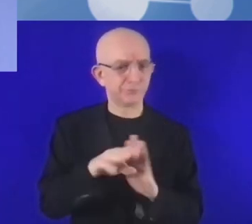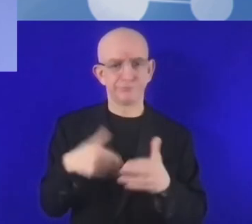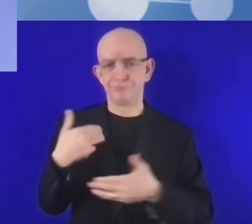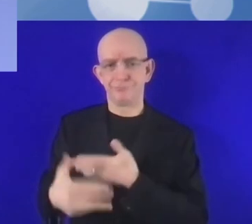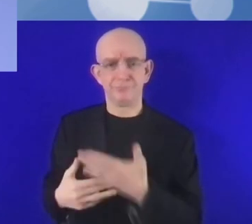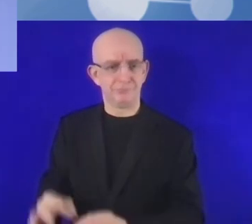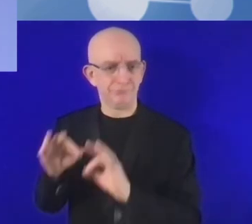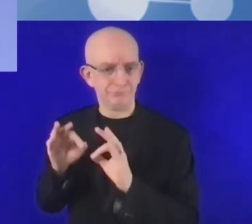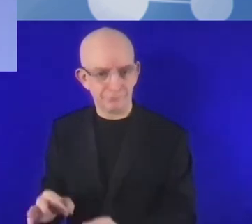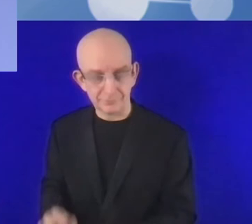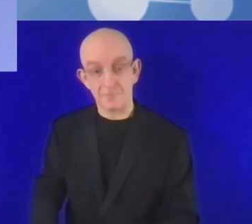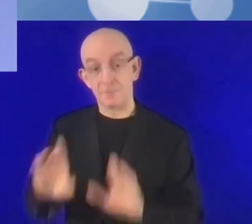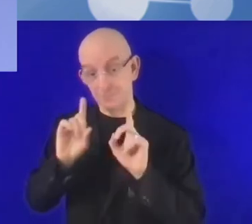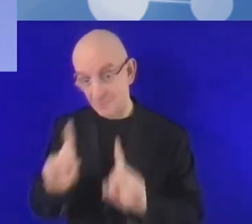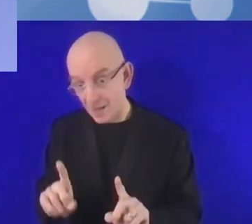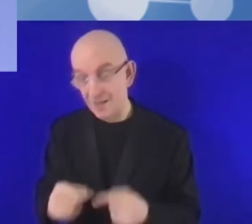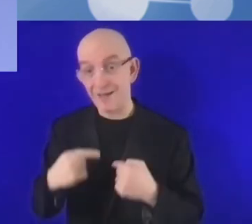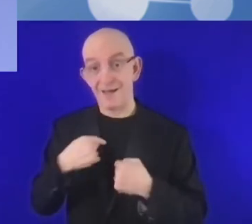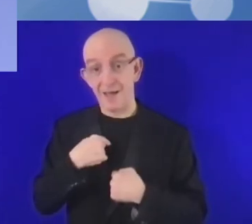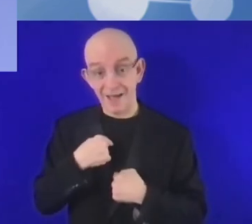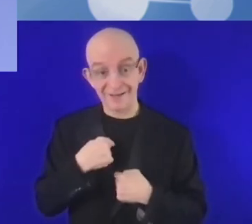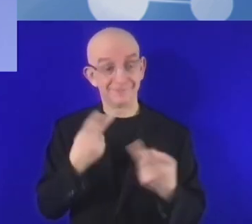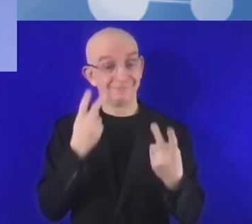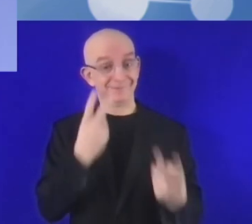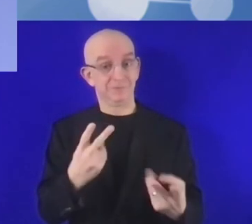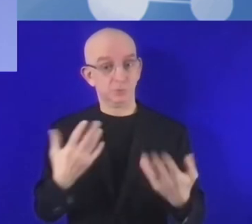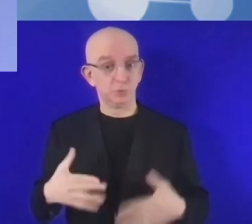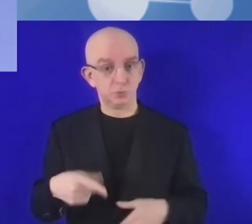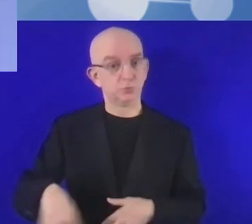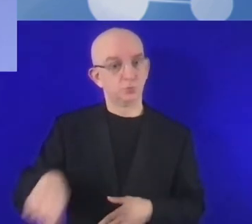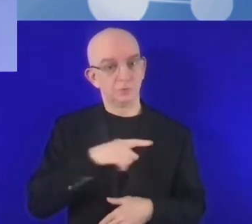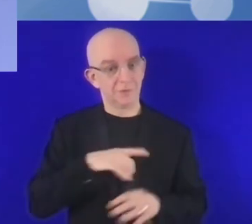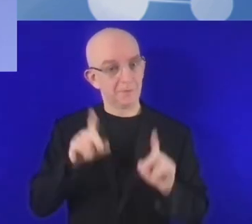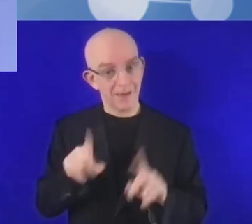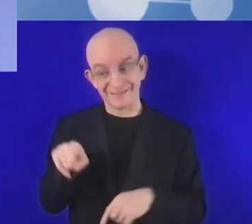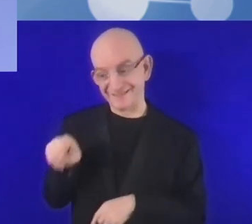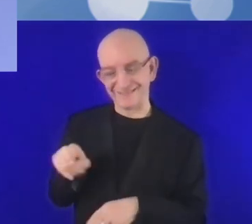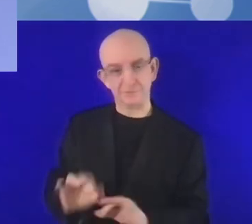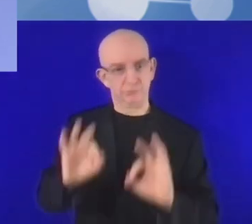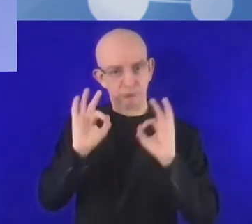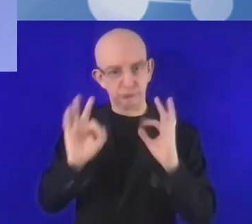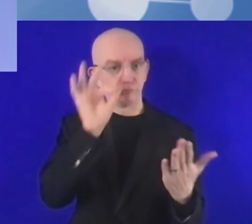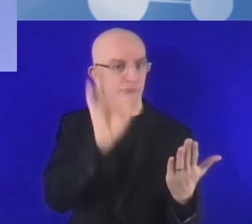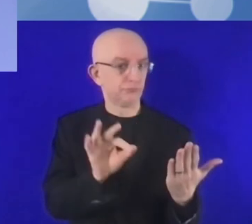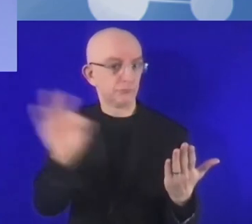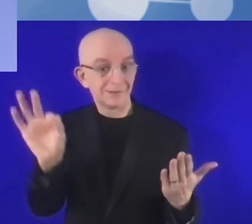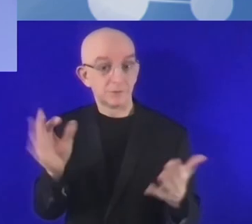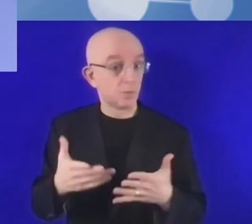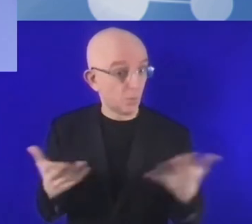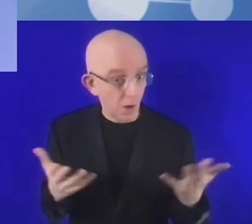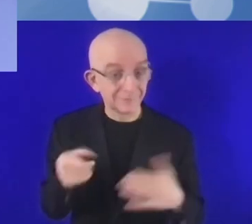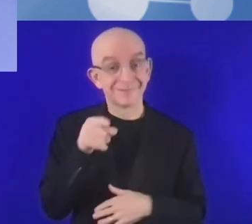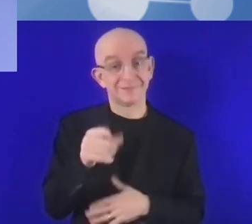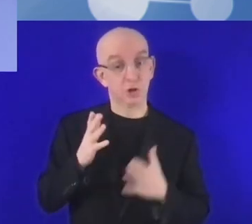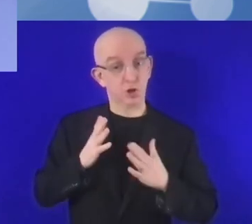nos puede ayudar en nuestro futuro desarrollo, también en nuestro desarrollo personal, pero no podemos aquí cometer un error,